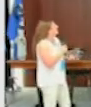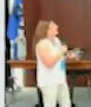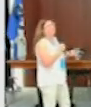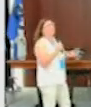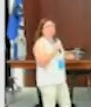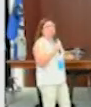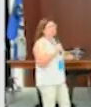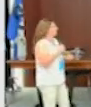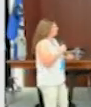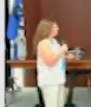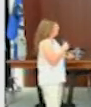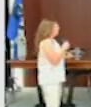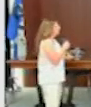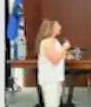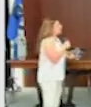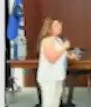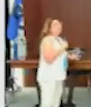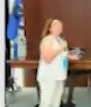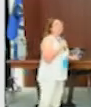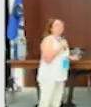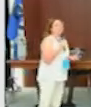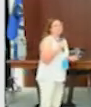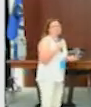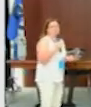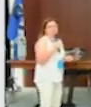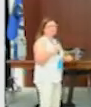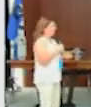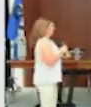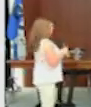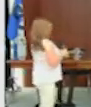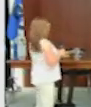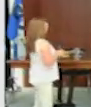Entonces, y explicar al paciente todo lo que tiene.